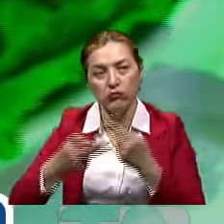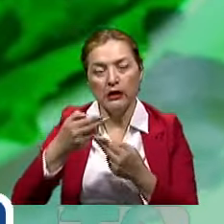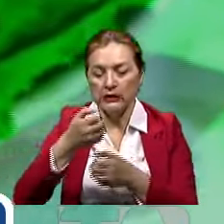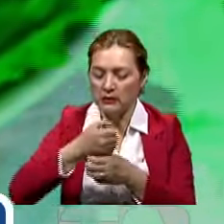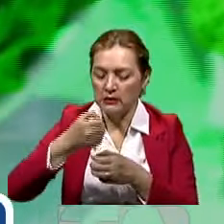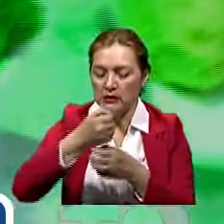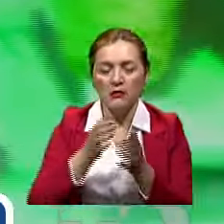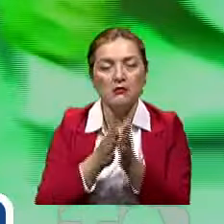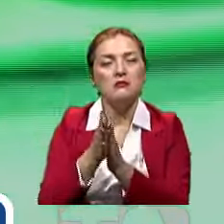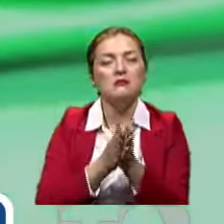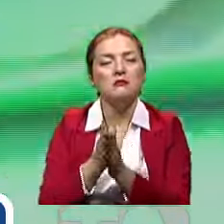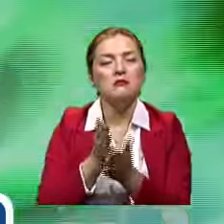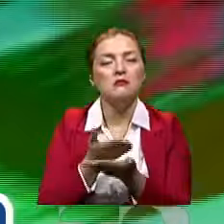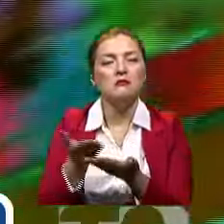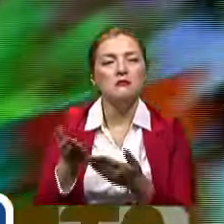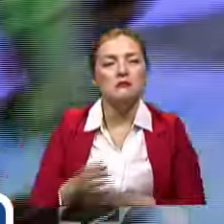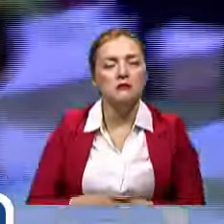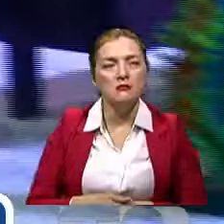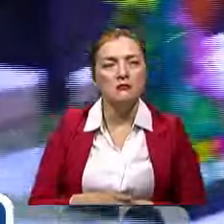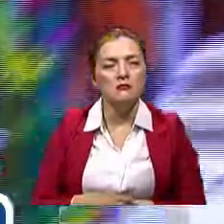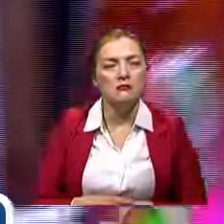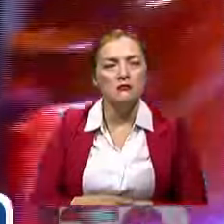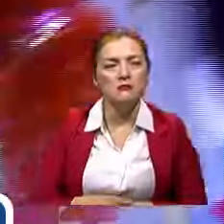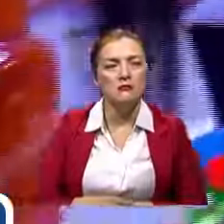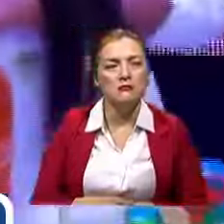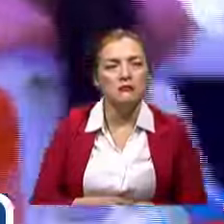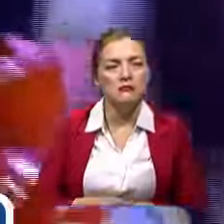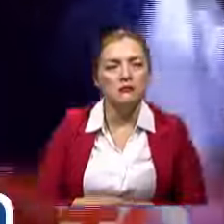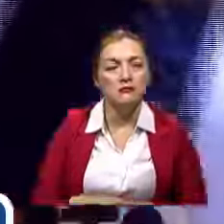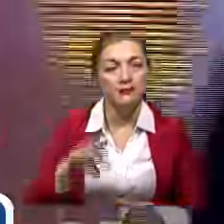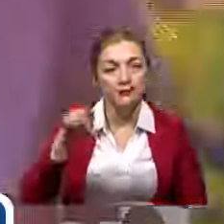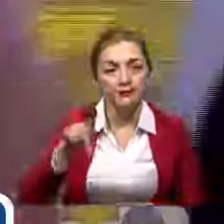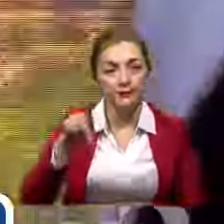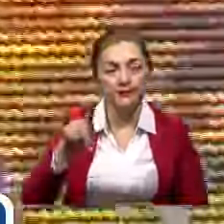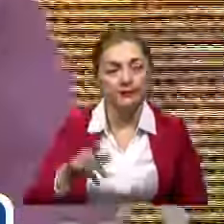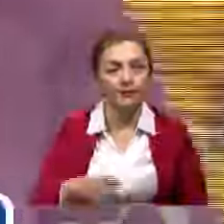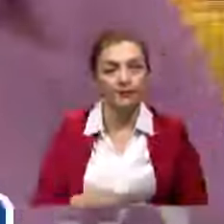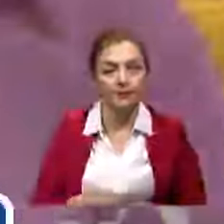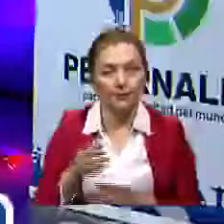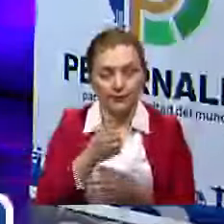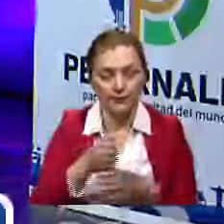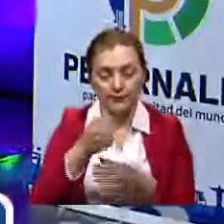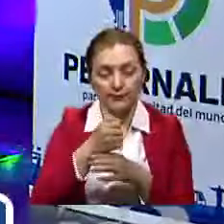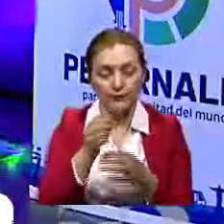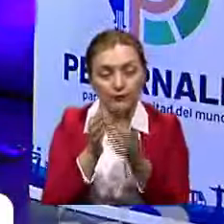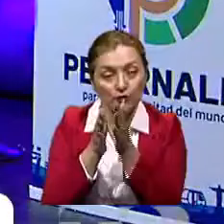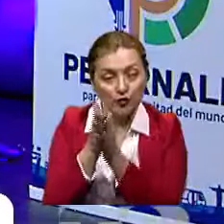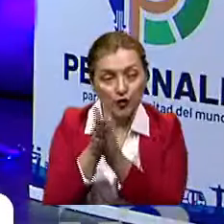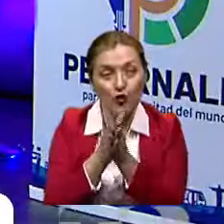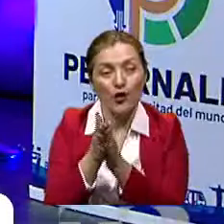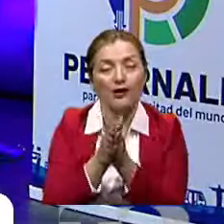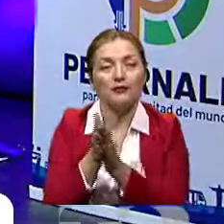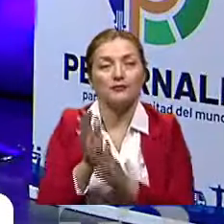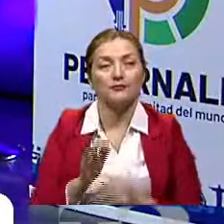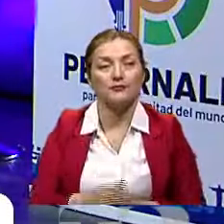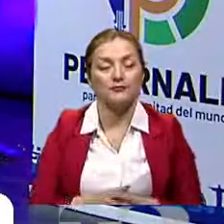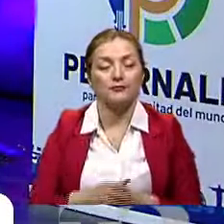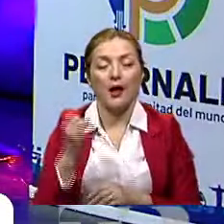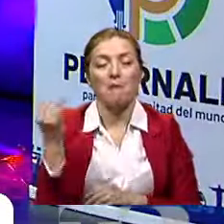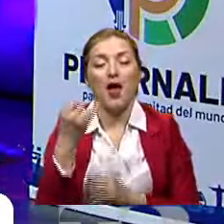tenemos chocolate, ¿qué nomás tenemos por allá? Bueno, en Pedernales tenemos café, chocolate,